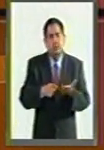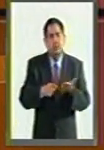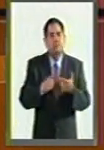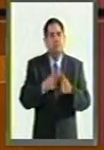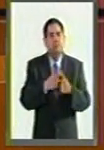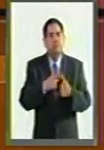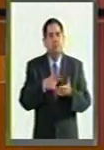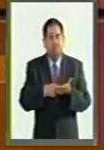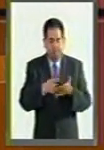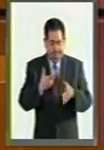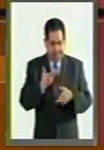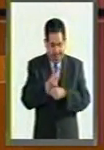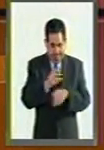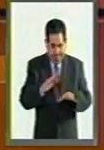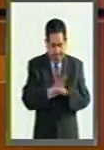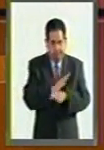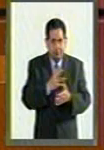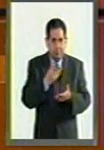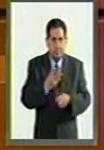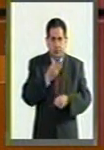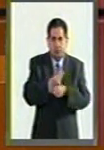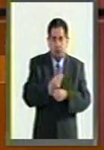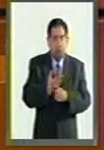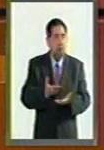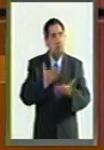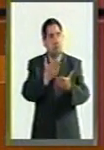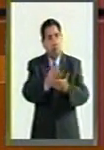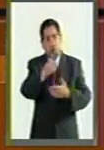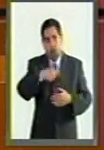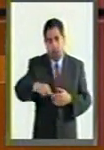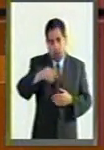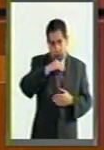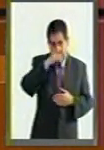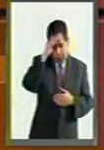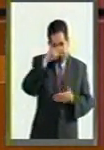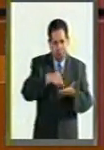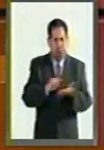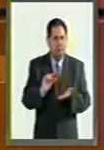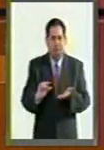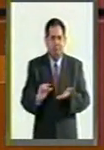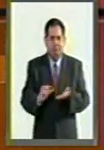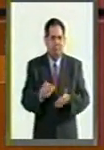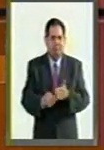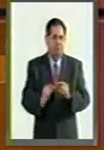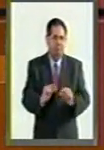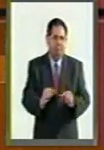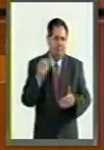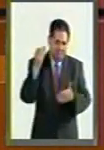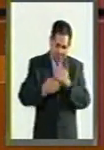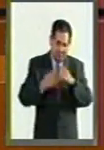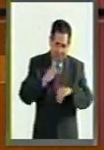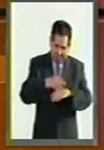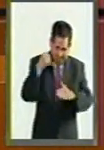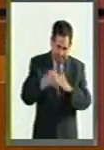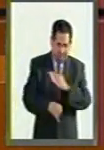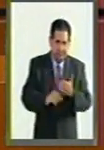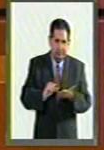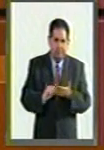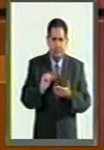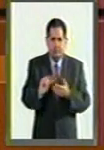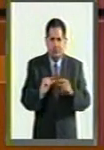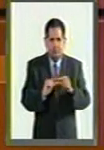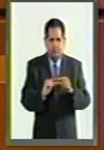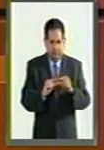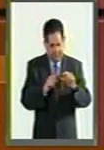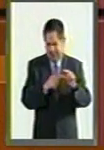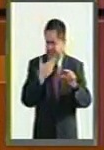una reforma que hoy ponemos a consideración pequeña. Pequeña, aún sin restarle